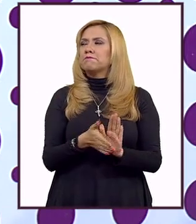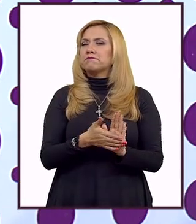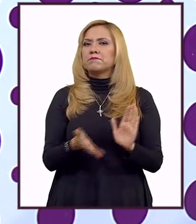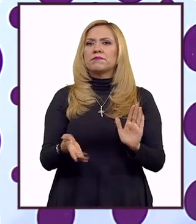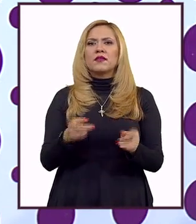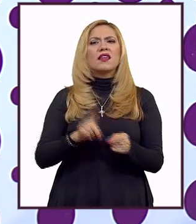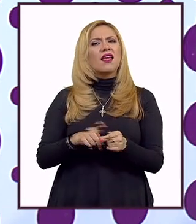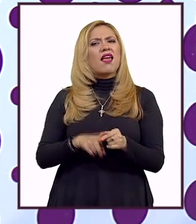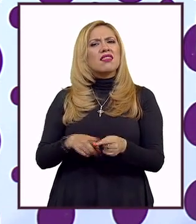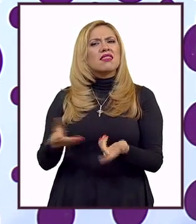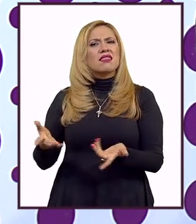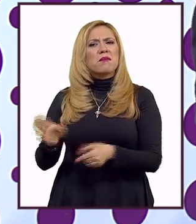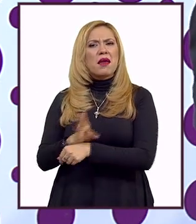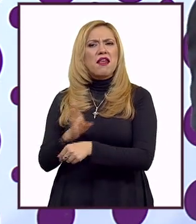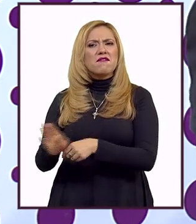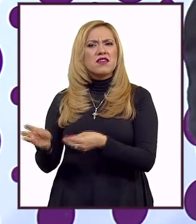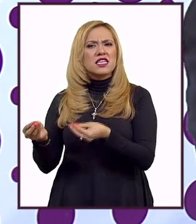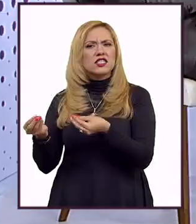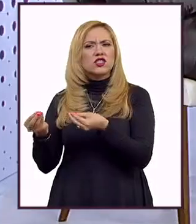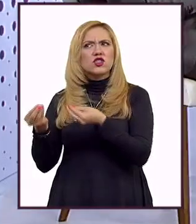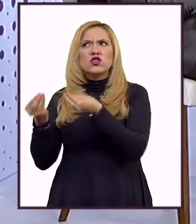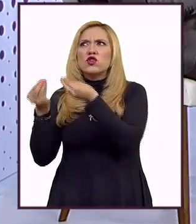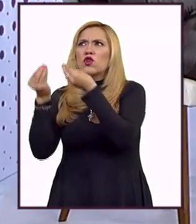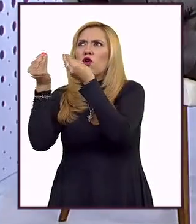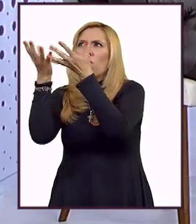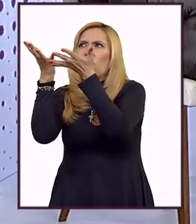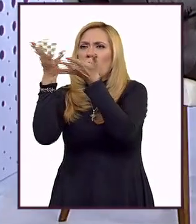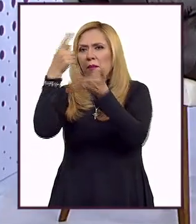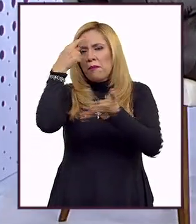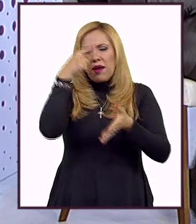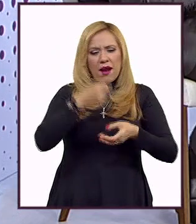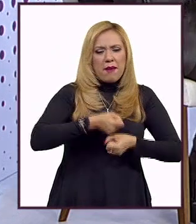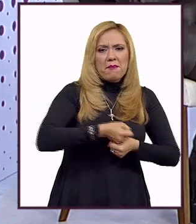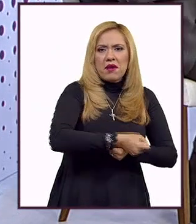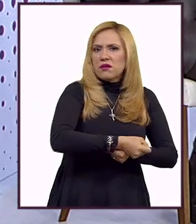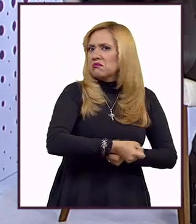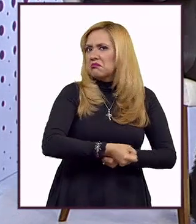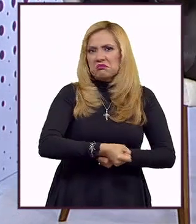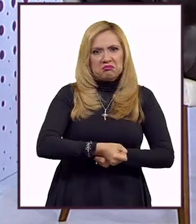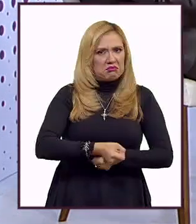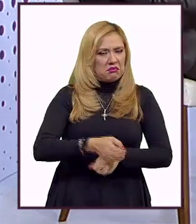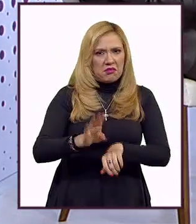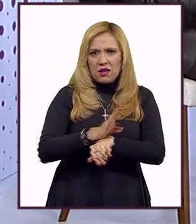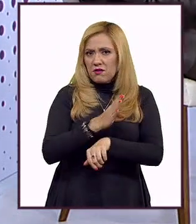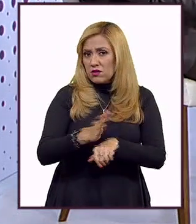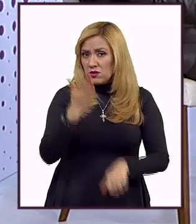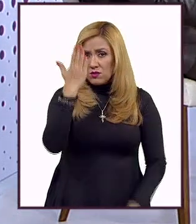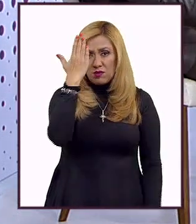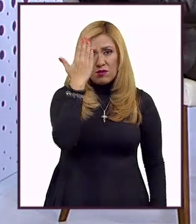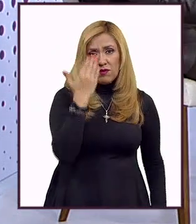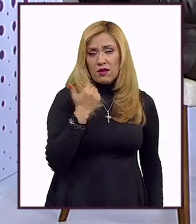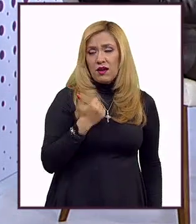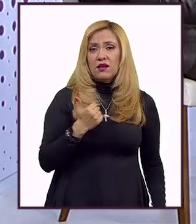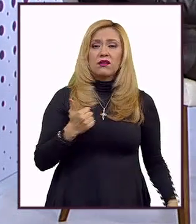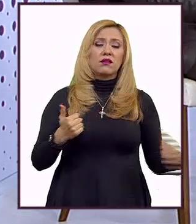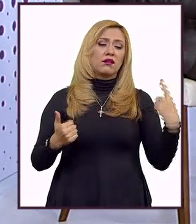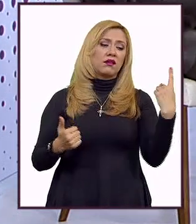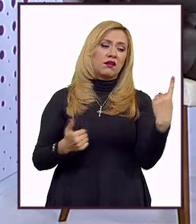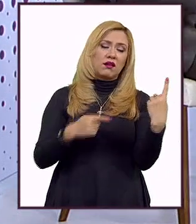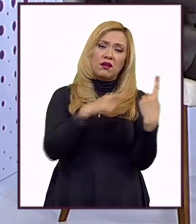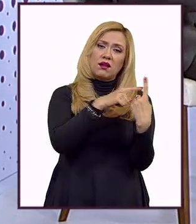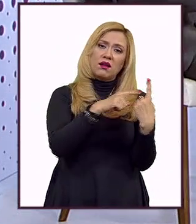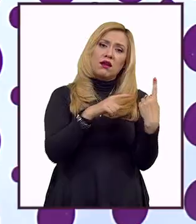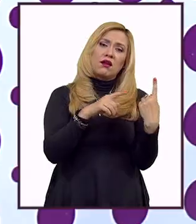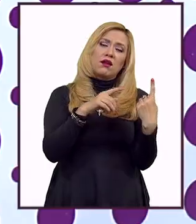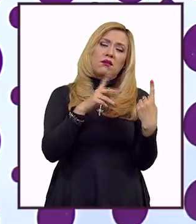quién beneficia la tortura? Y nuestra respuesta es que no beneficia a nadie, porque se ha planteado la disyuntiva entre las víctimas del delito